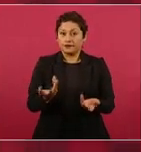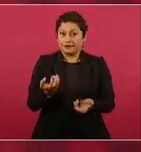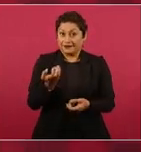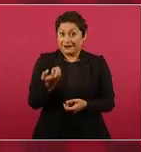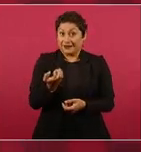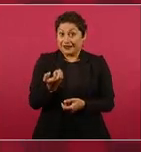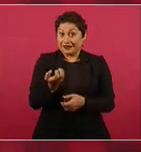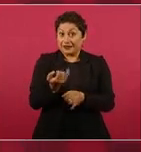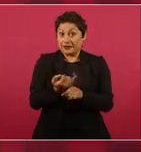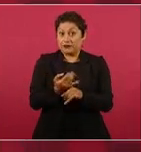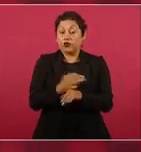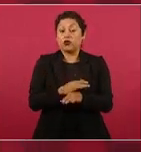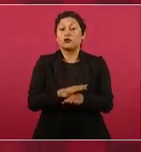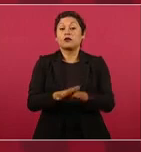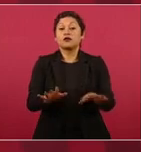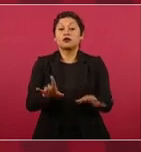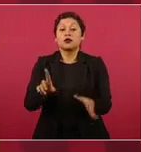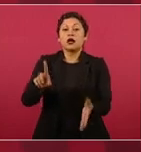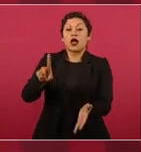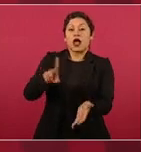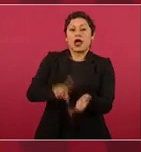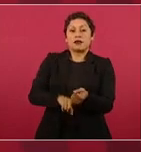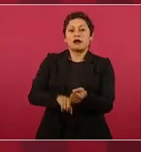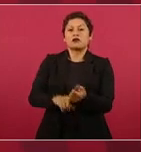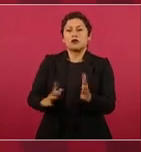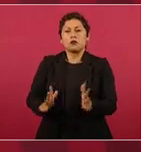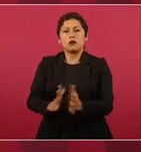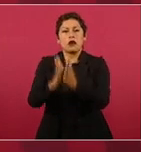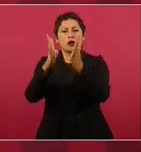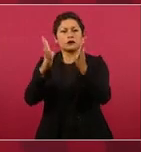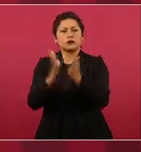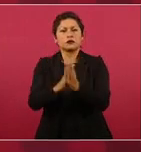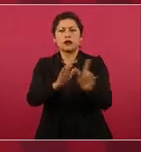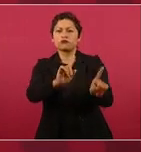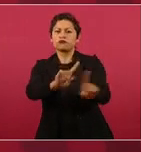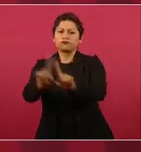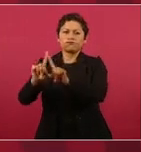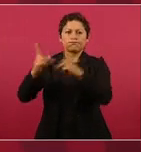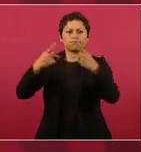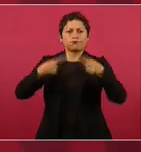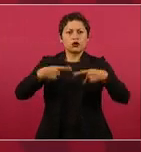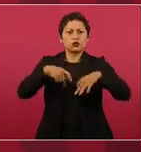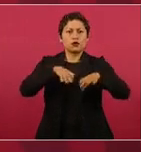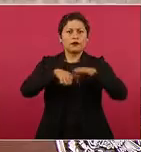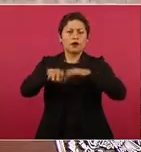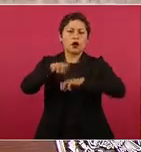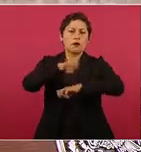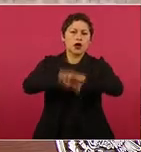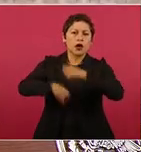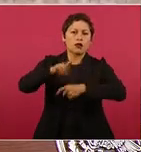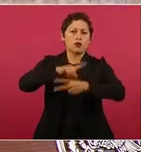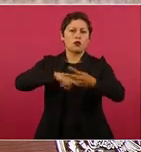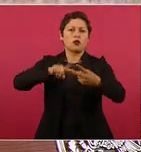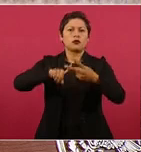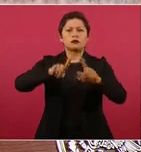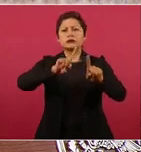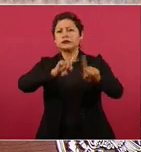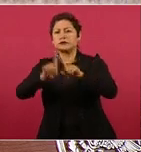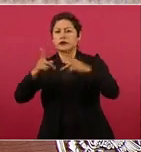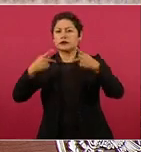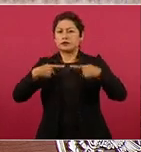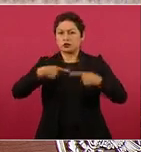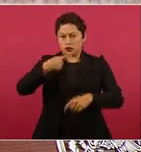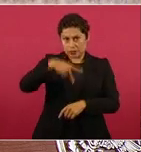han participado embajadores y diplomáticos mexicanos, que les